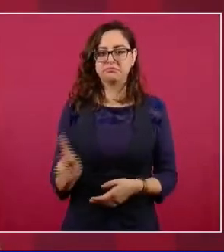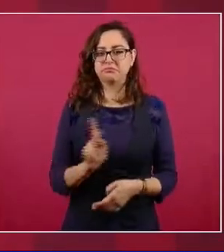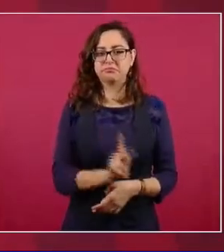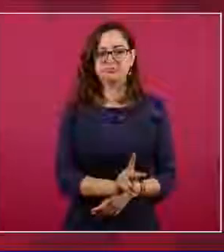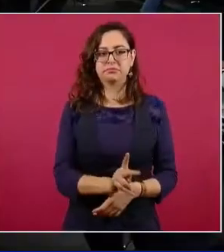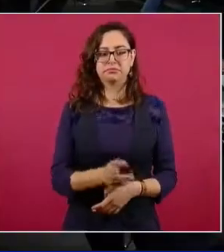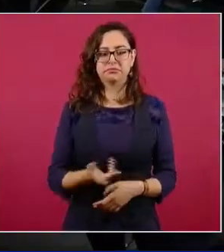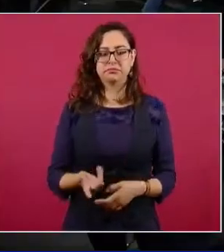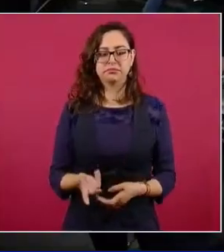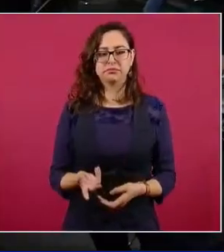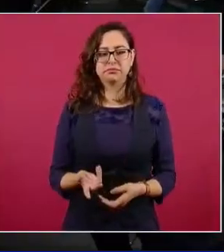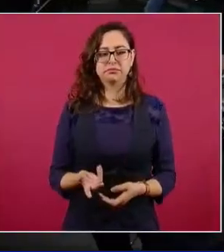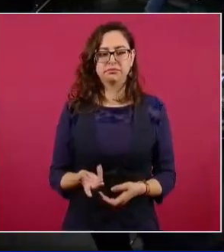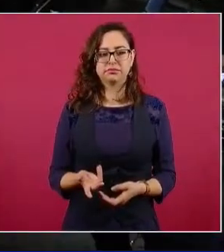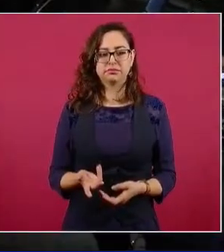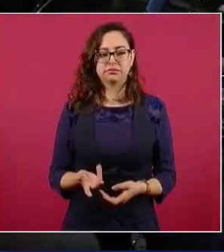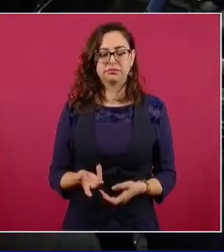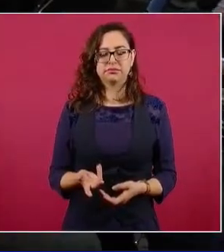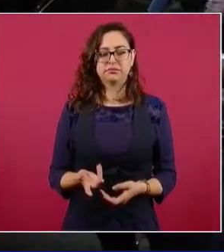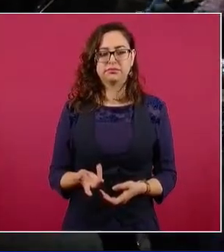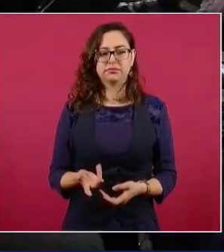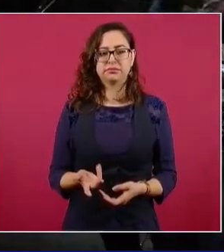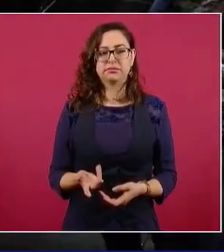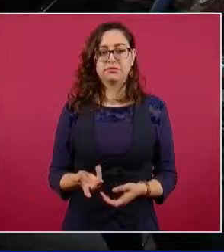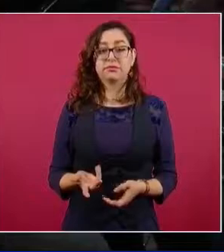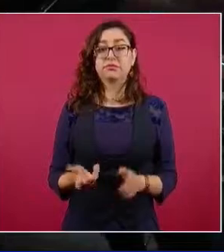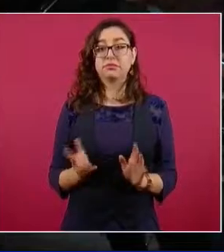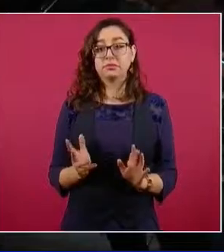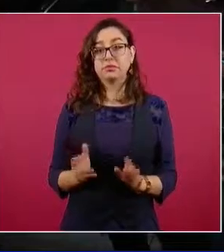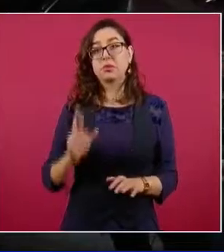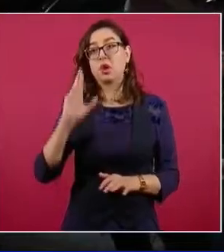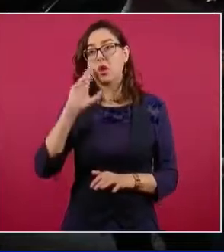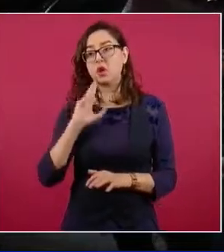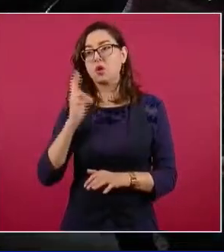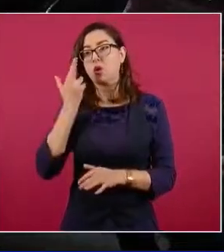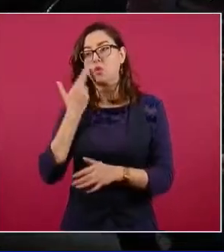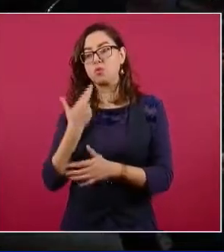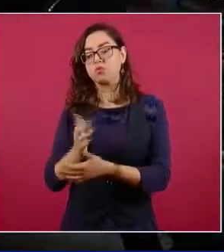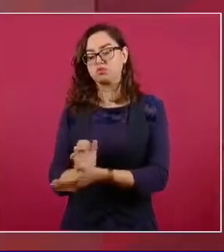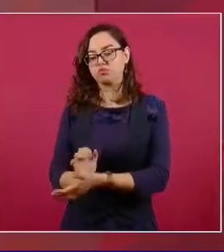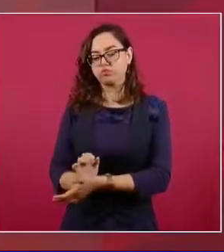Y todavía, en el caso del racismo,